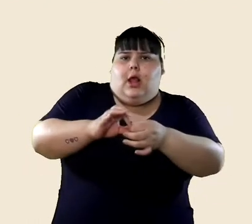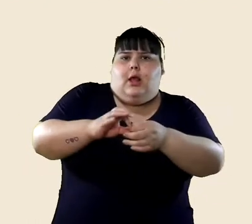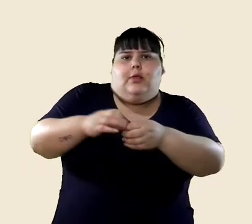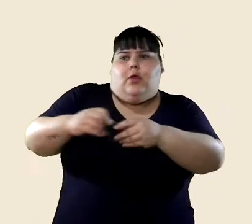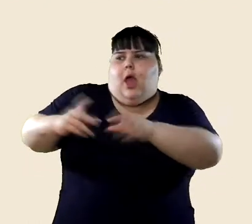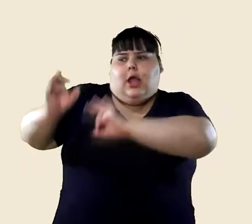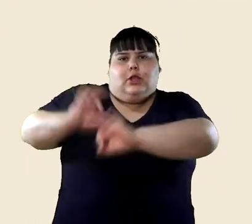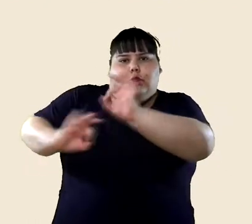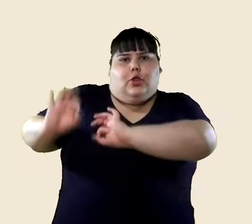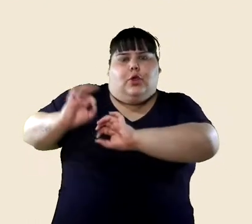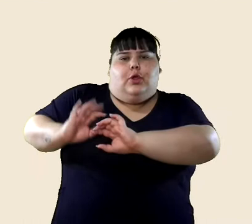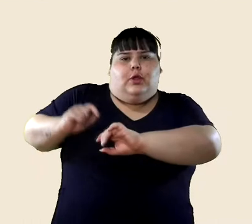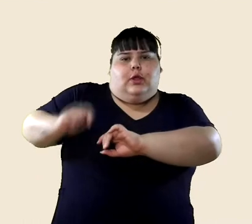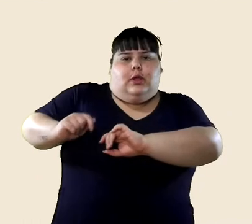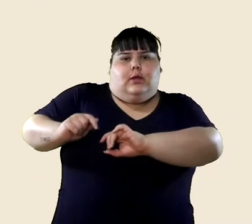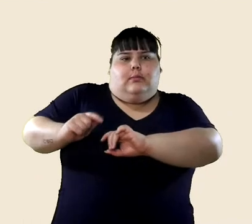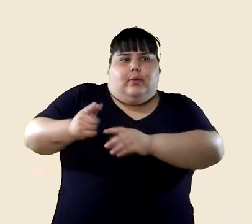nosotros hablamos de esto,